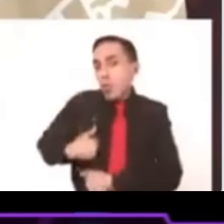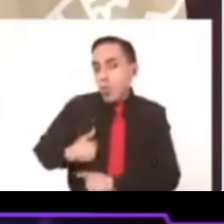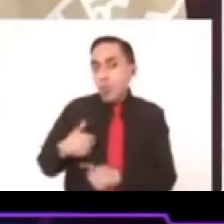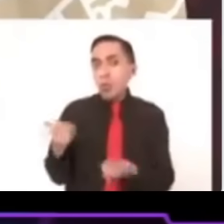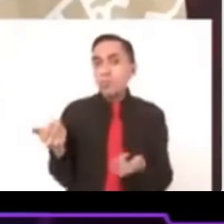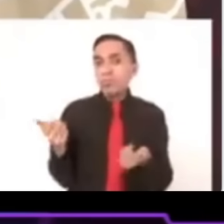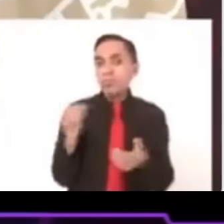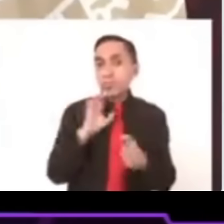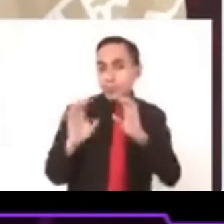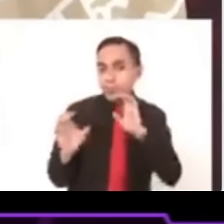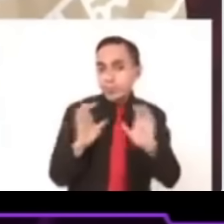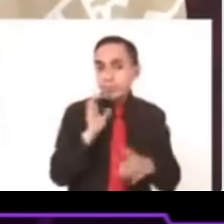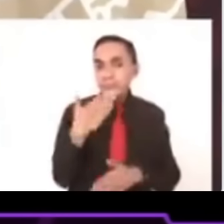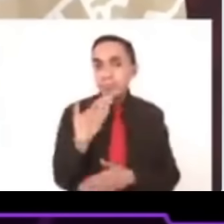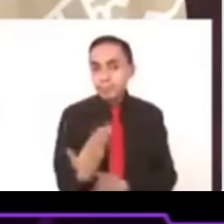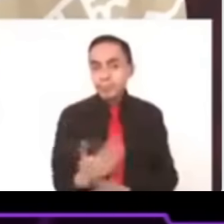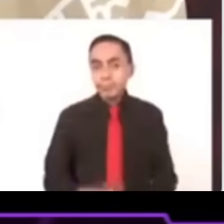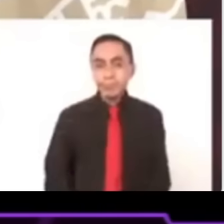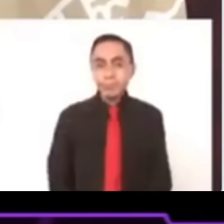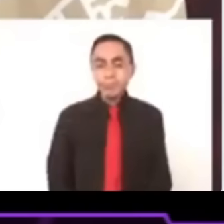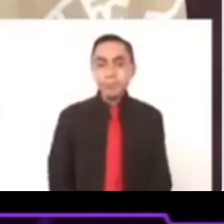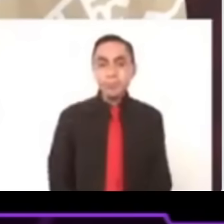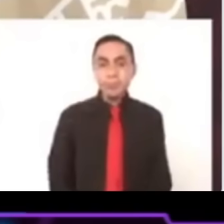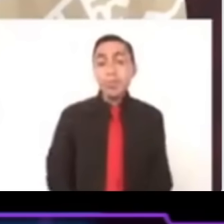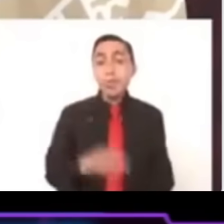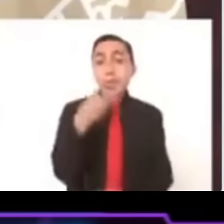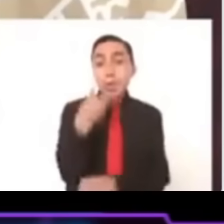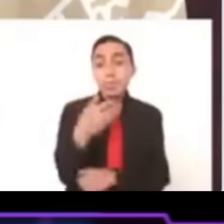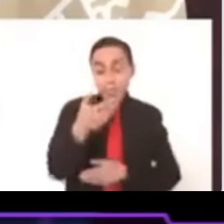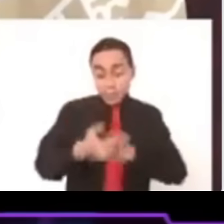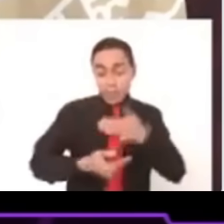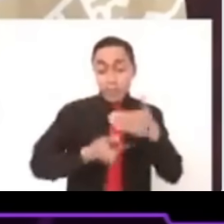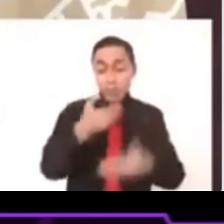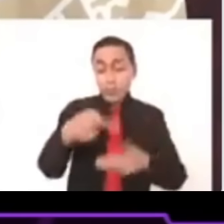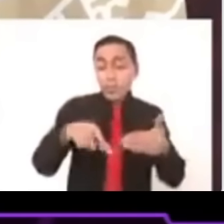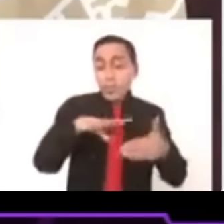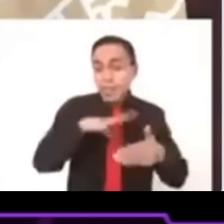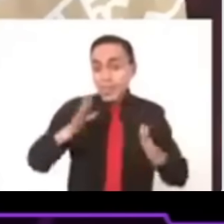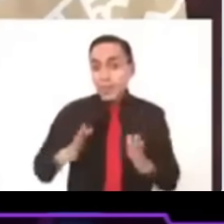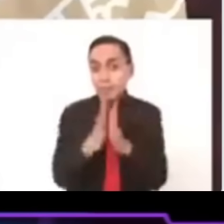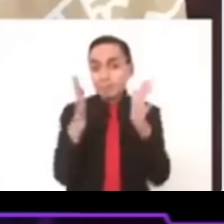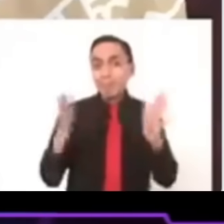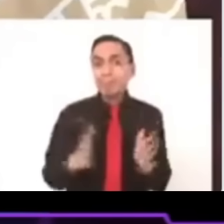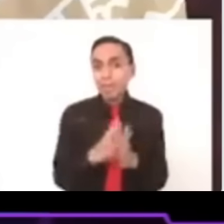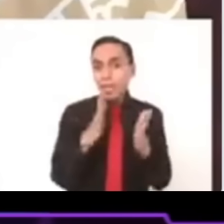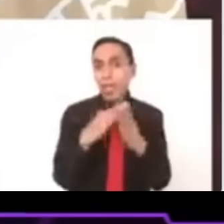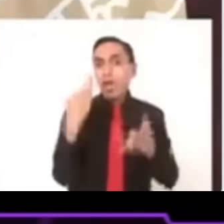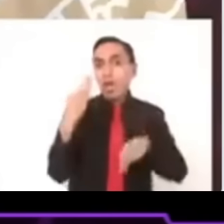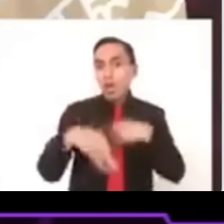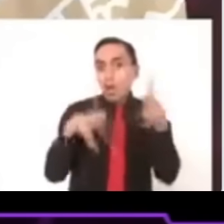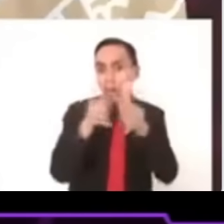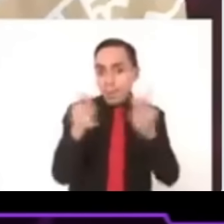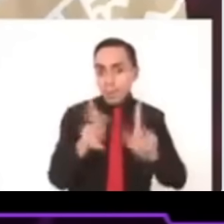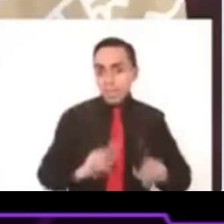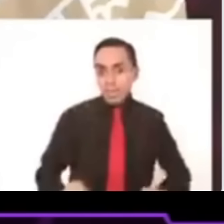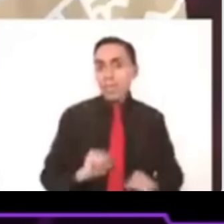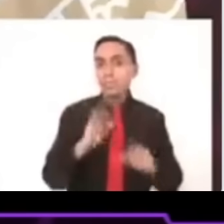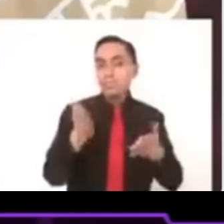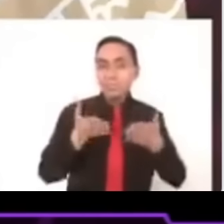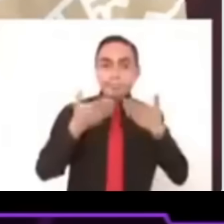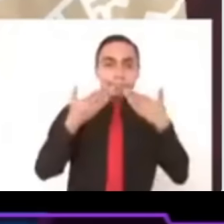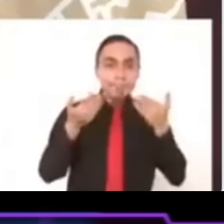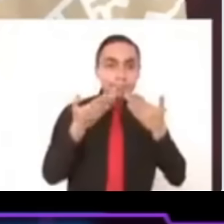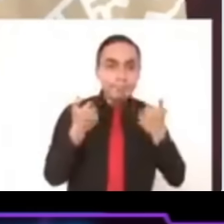otro lado, también es importante que todo este proceso de participación pues sea pacífico, en armonía y con